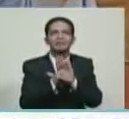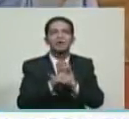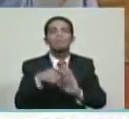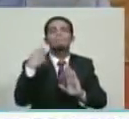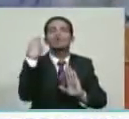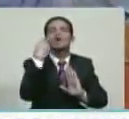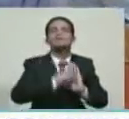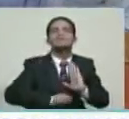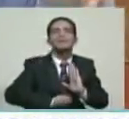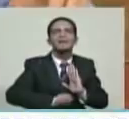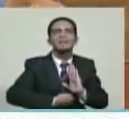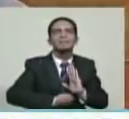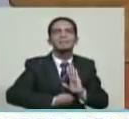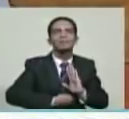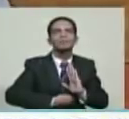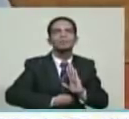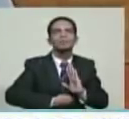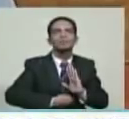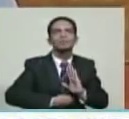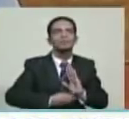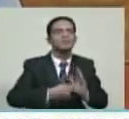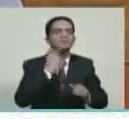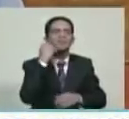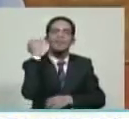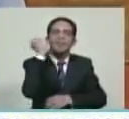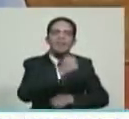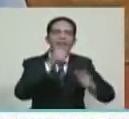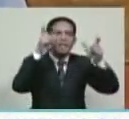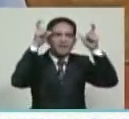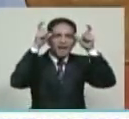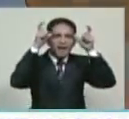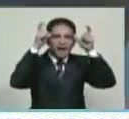prohibiendo el sacrificio del ganado.